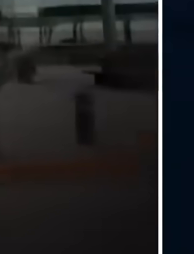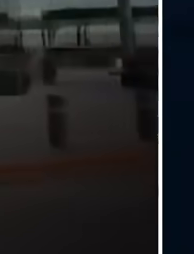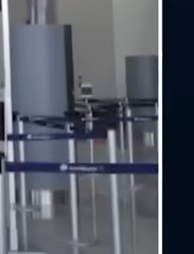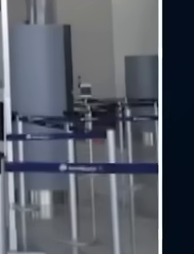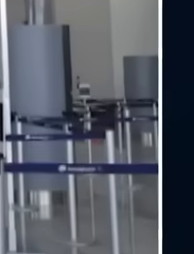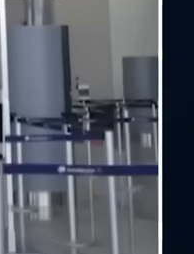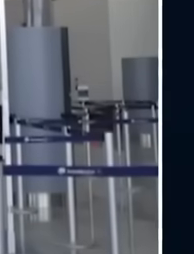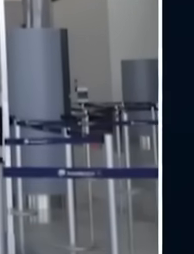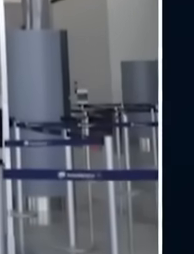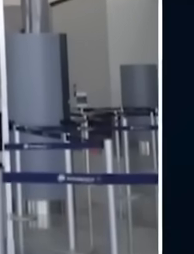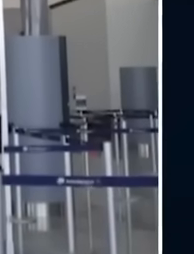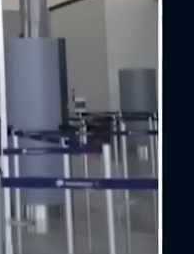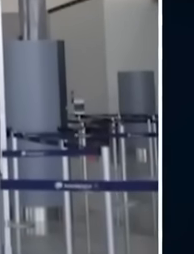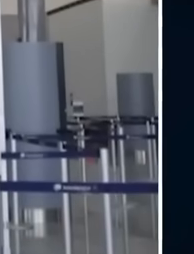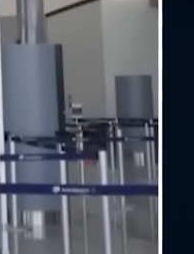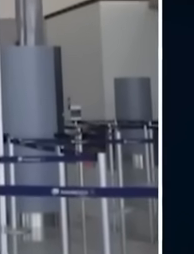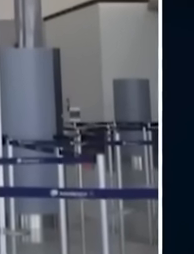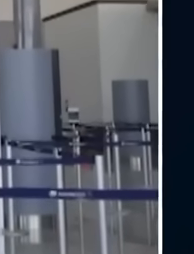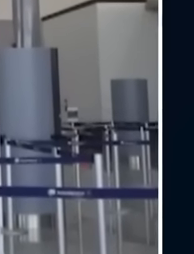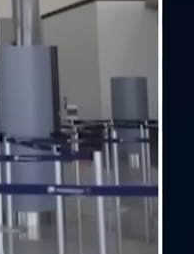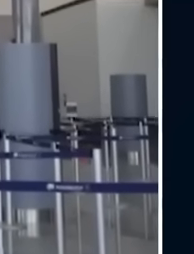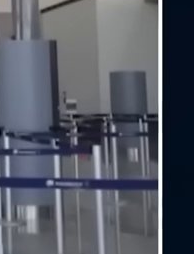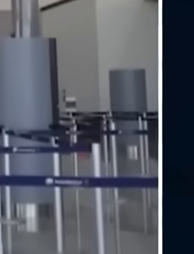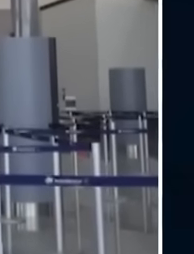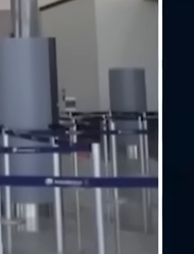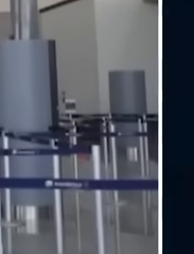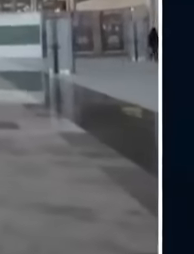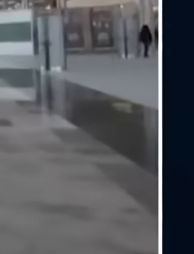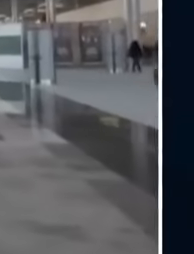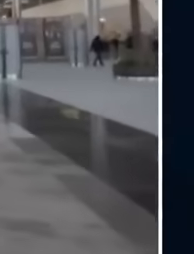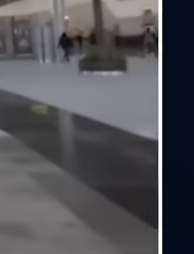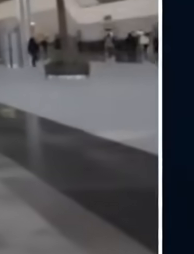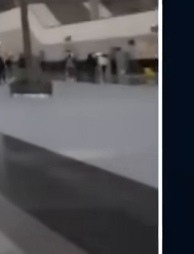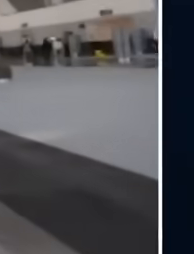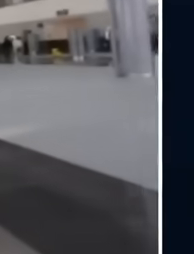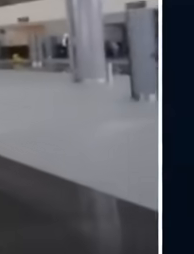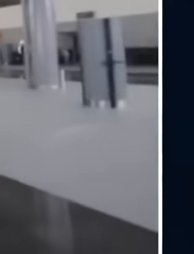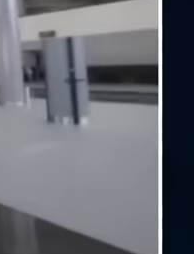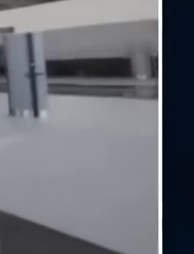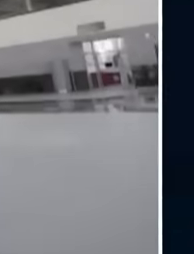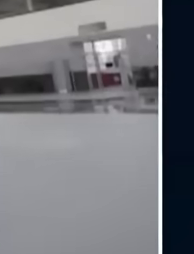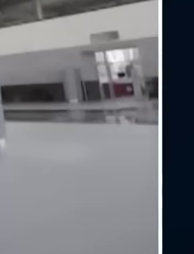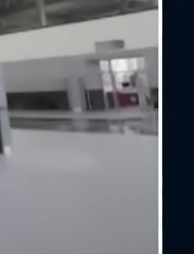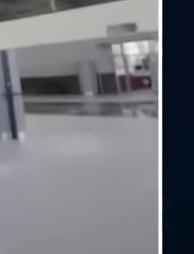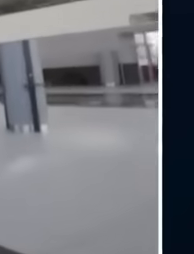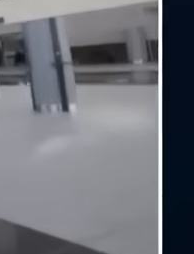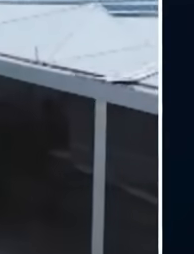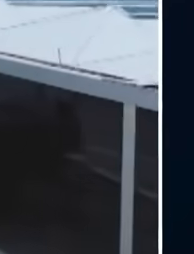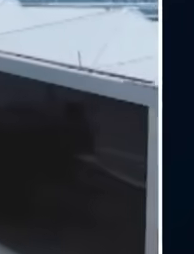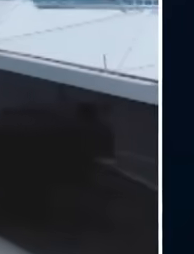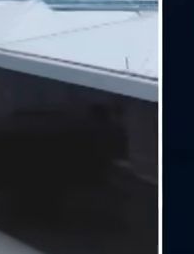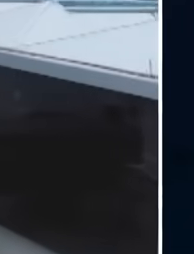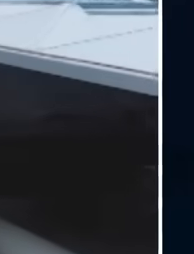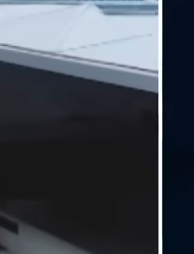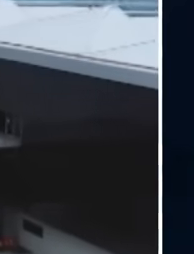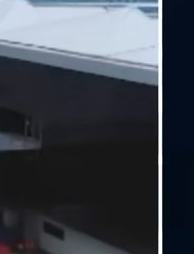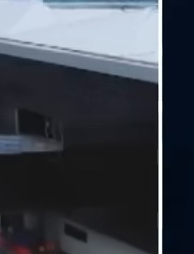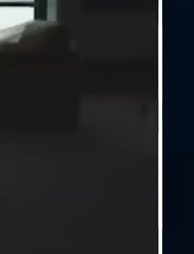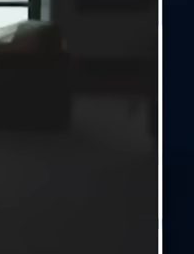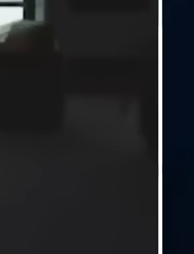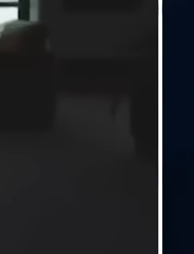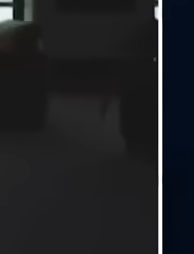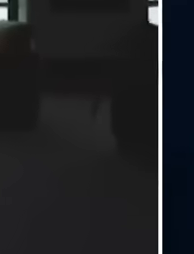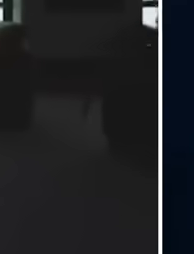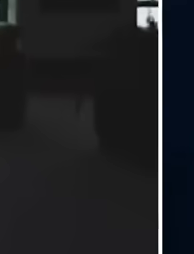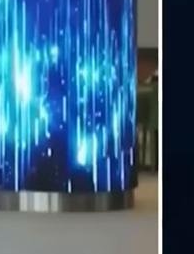una terminal de autobuses es así de primera pero no es un aeropuerto de primera ahora